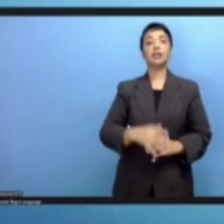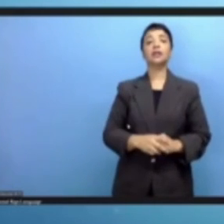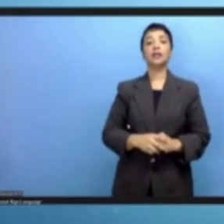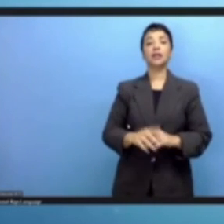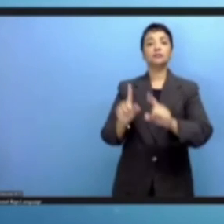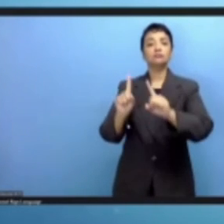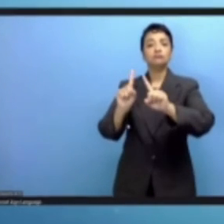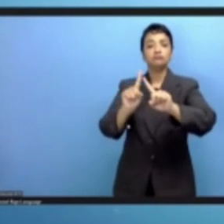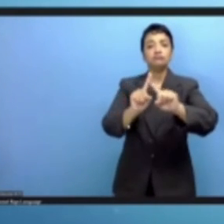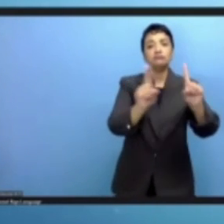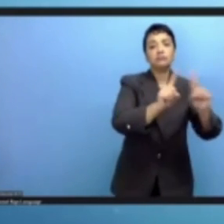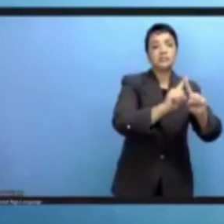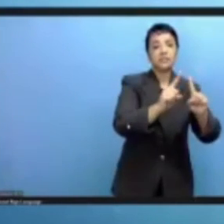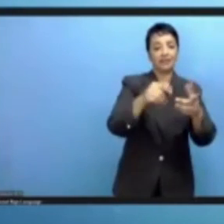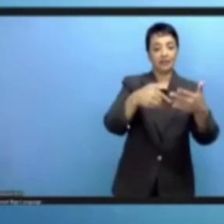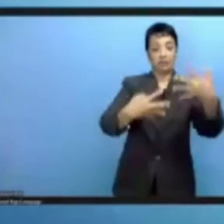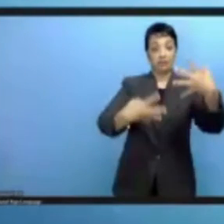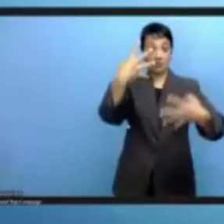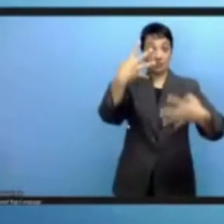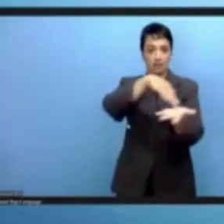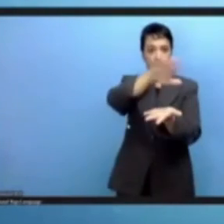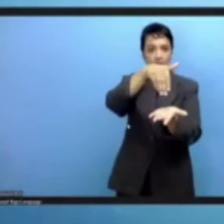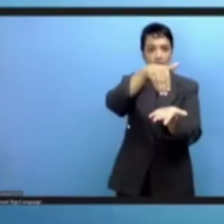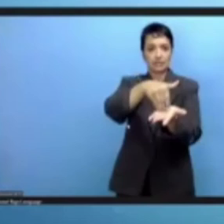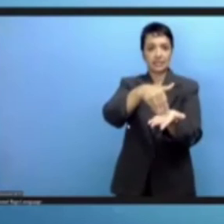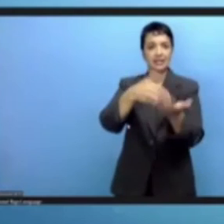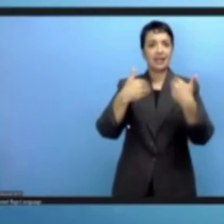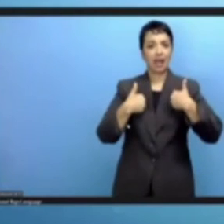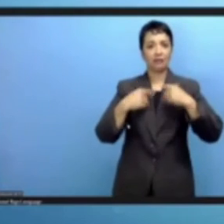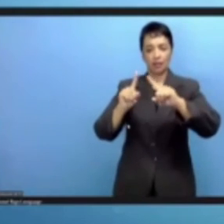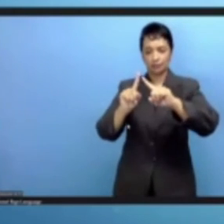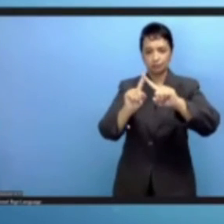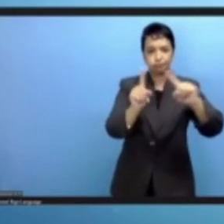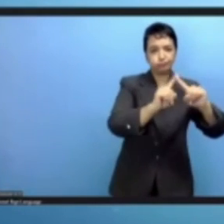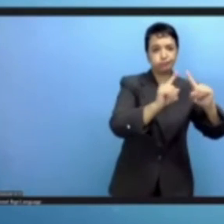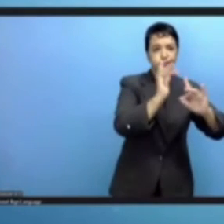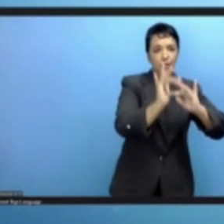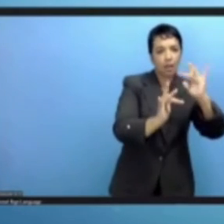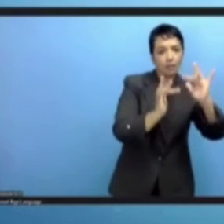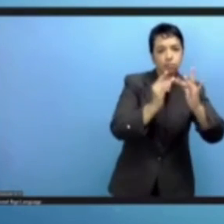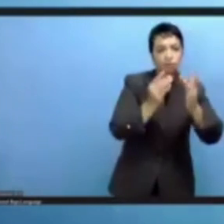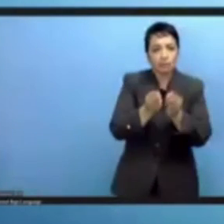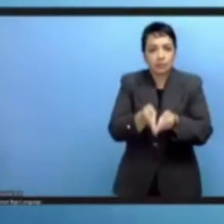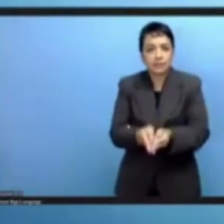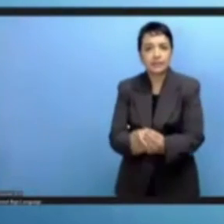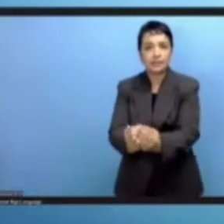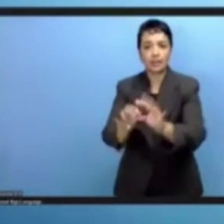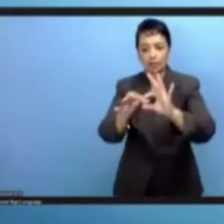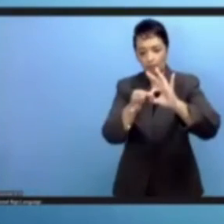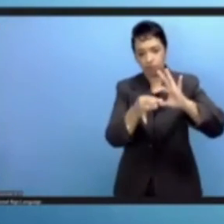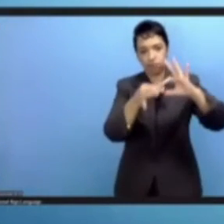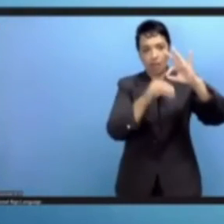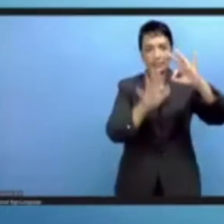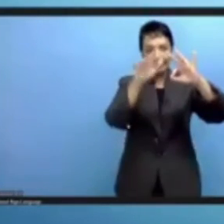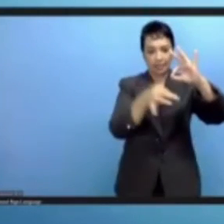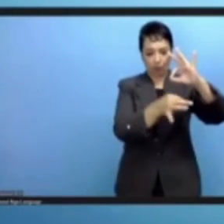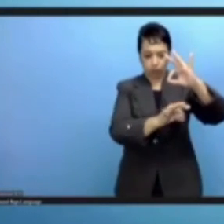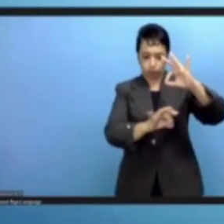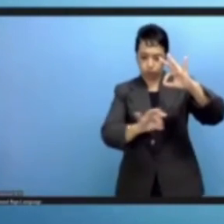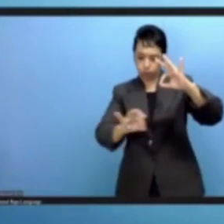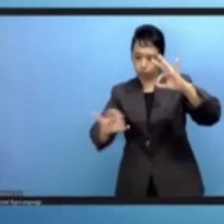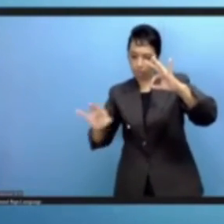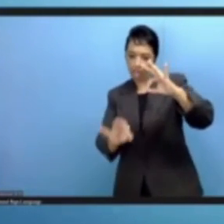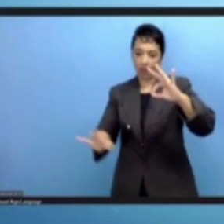las acciones contra el desequilibrio en la propiedad y también en los cables submarinos y redes de fibra